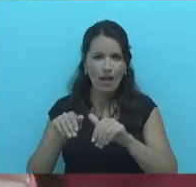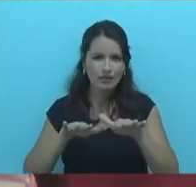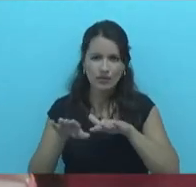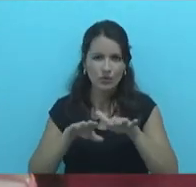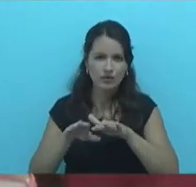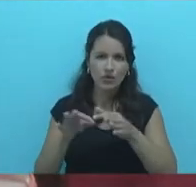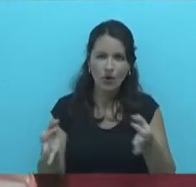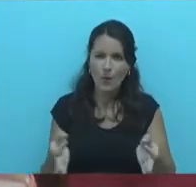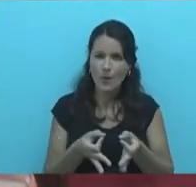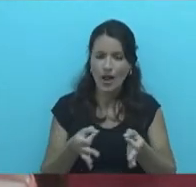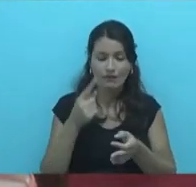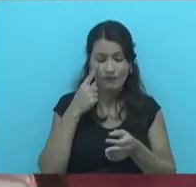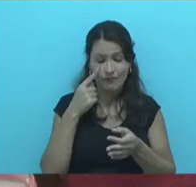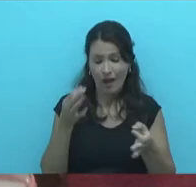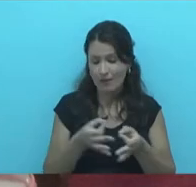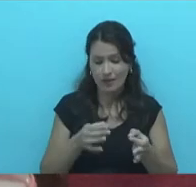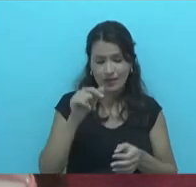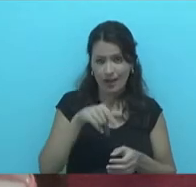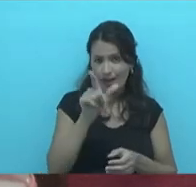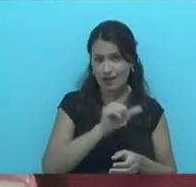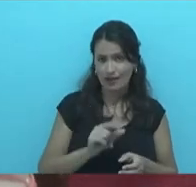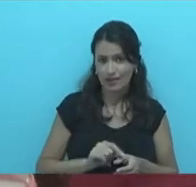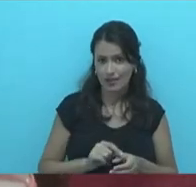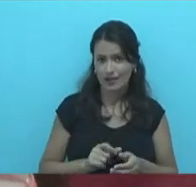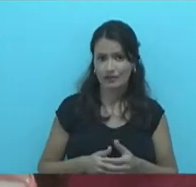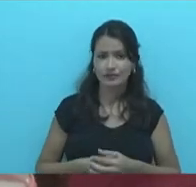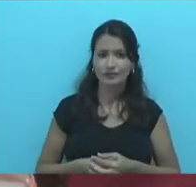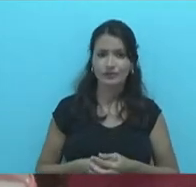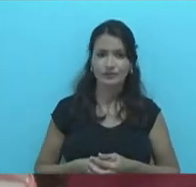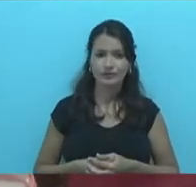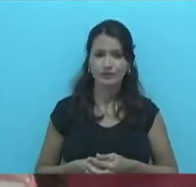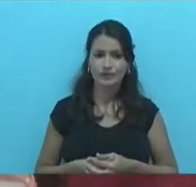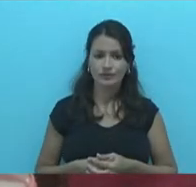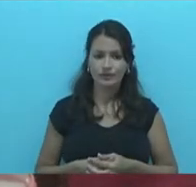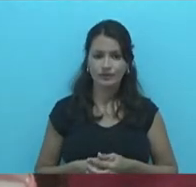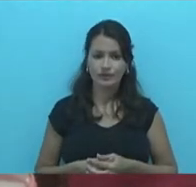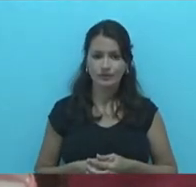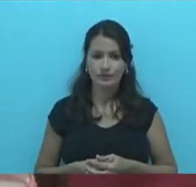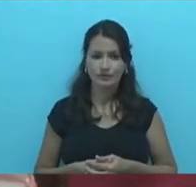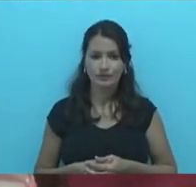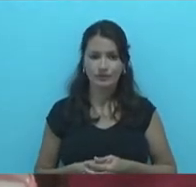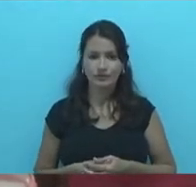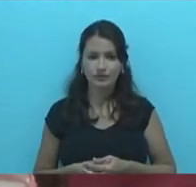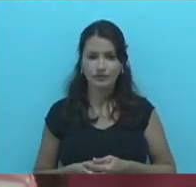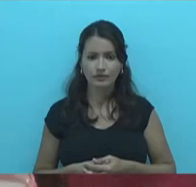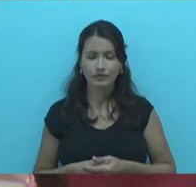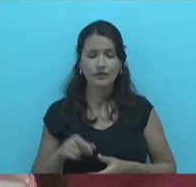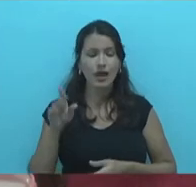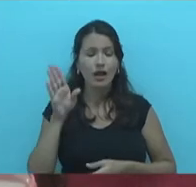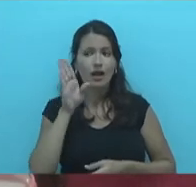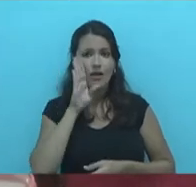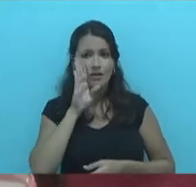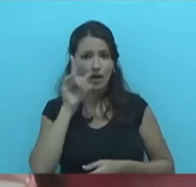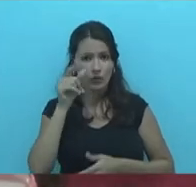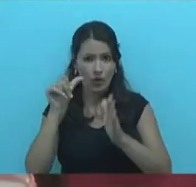dice que no va a participar ni opinar sobre este conflicto,